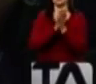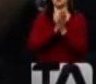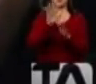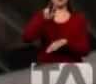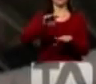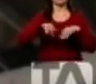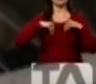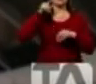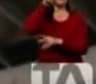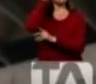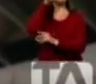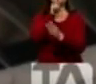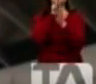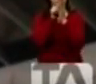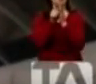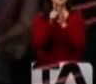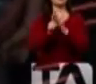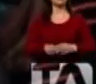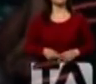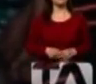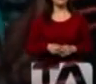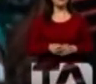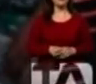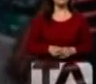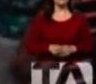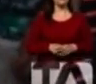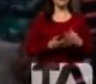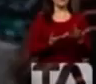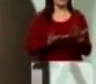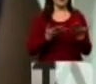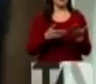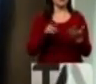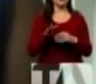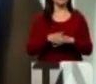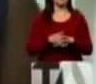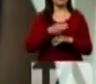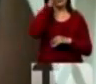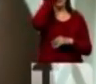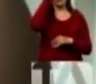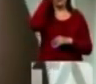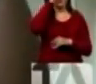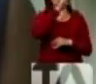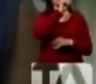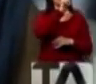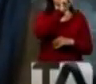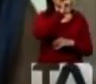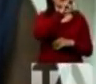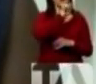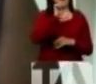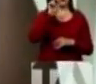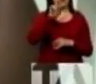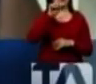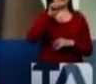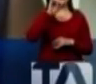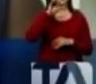la denuncia en la Fiscalía de Macas. Y dicen que aspiran sentar precedentes. Clínica de María Auxiliadora y al hospital